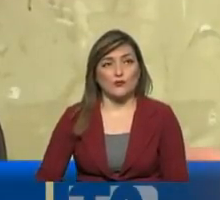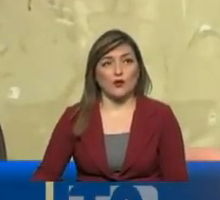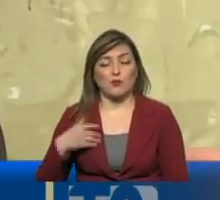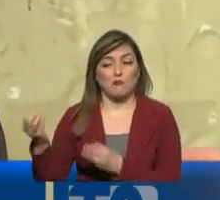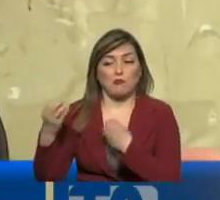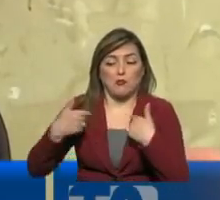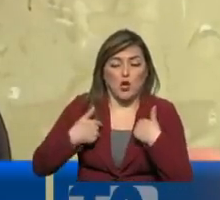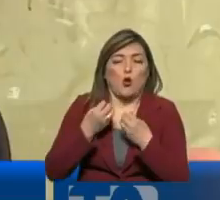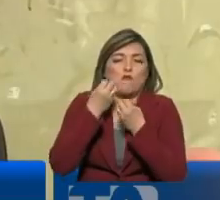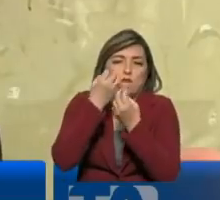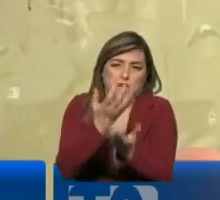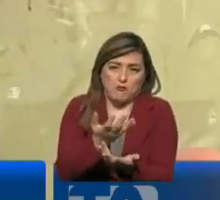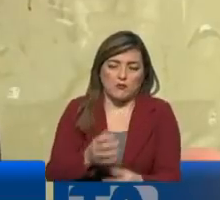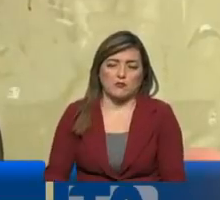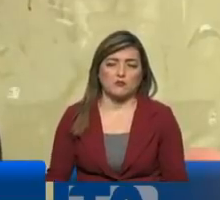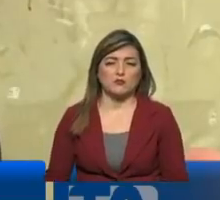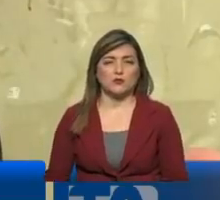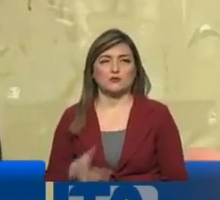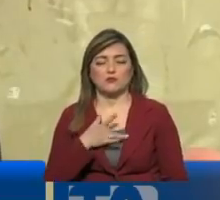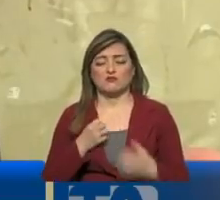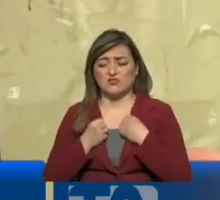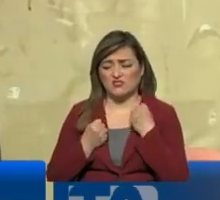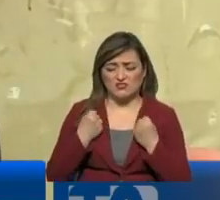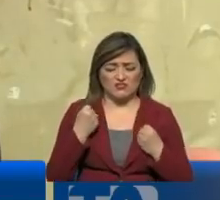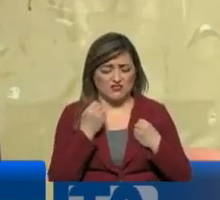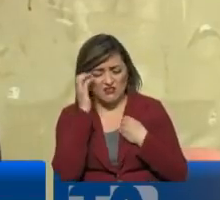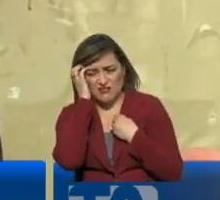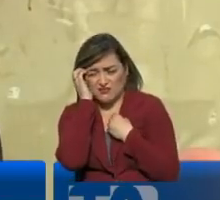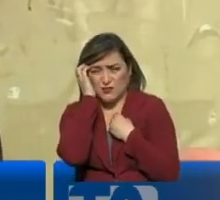dicen. Estoy angustiado y aburrido.